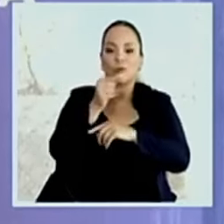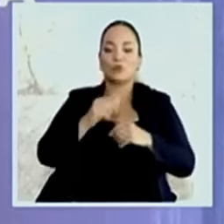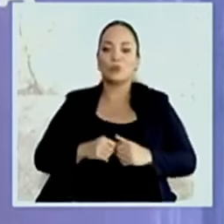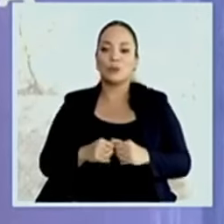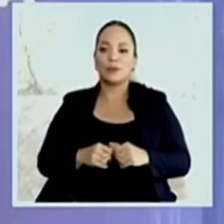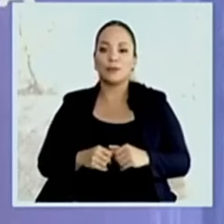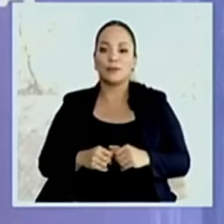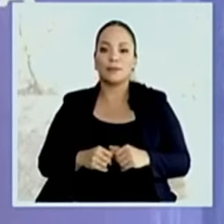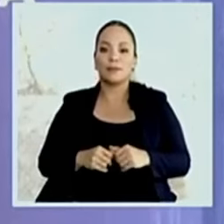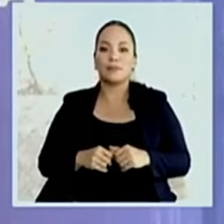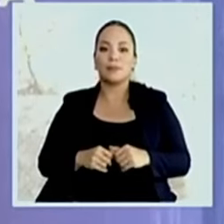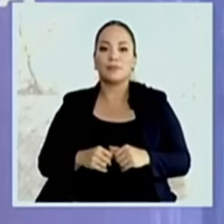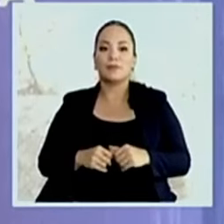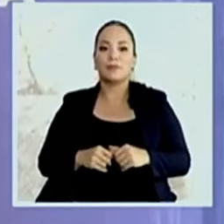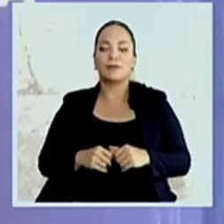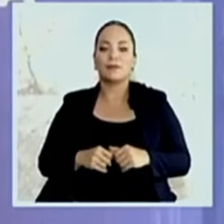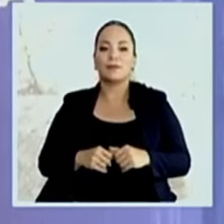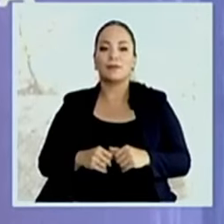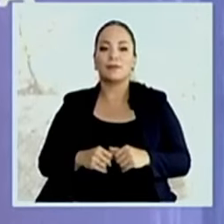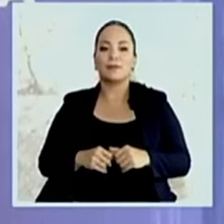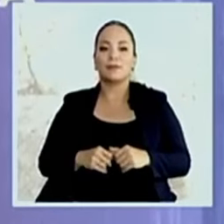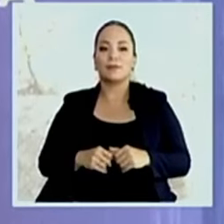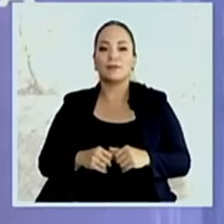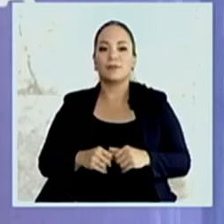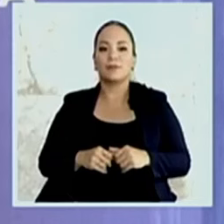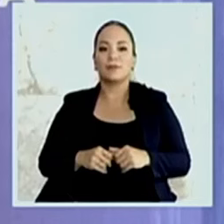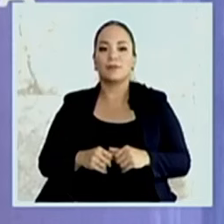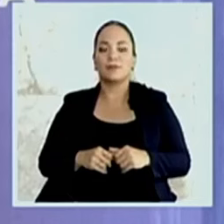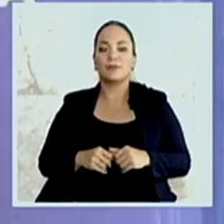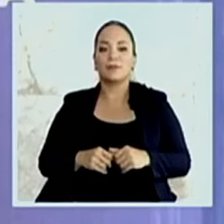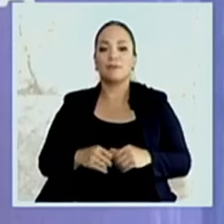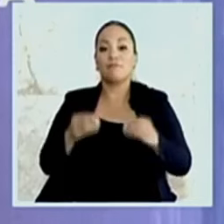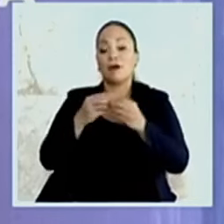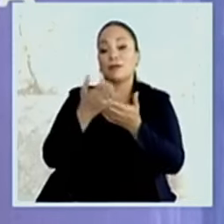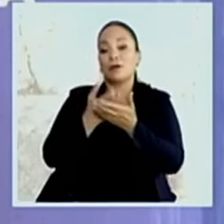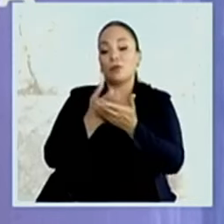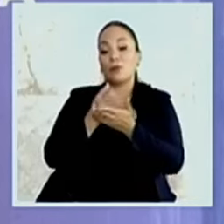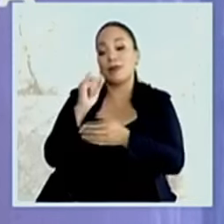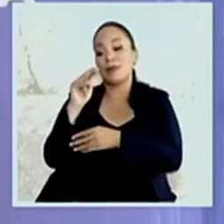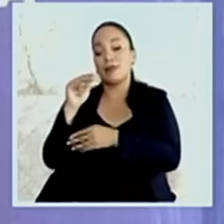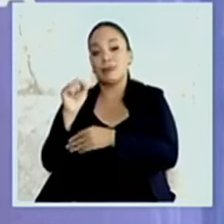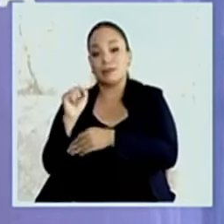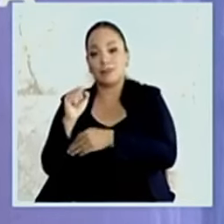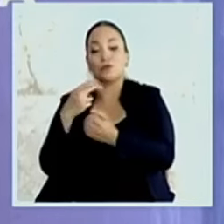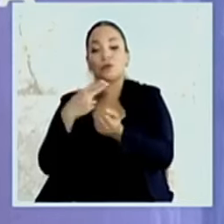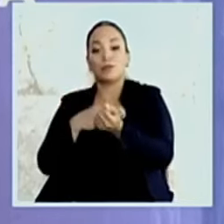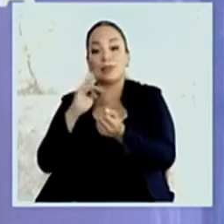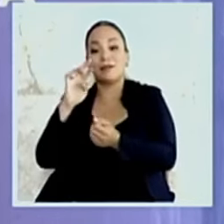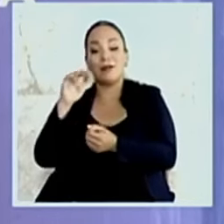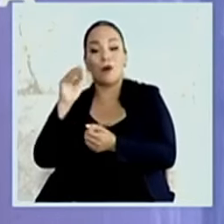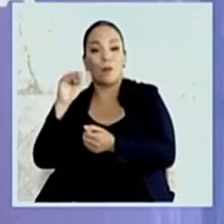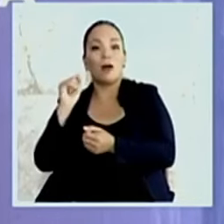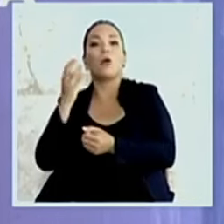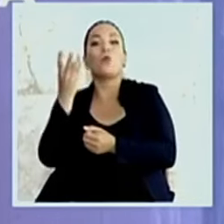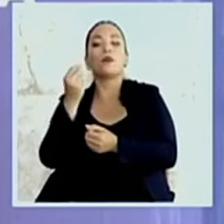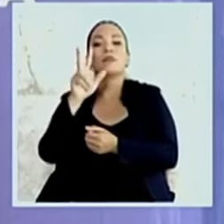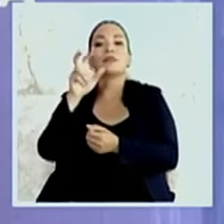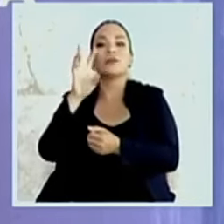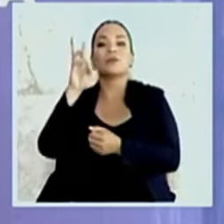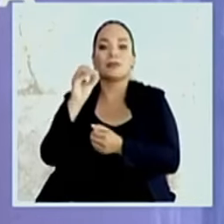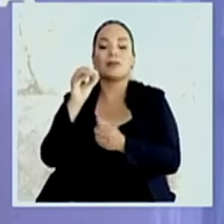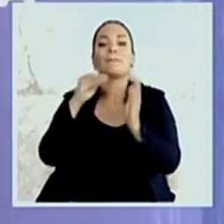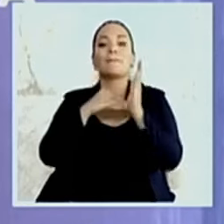2.600 pacientes han podido ser atendidos por este tercer turno desde agosto y